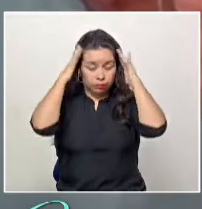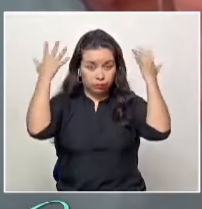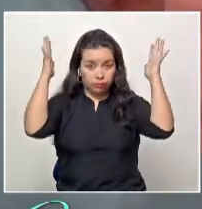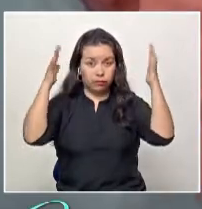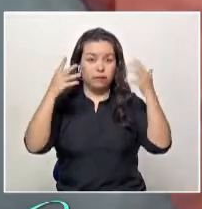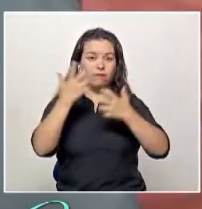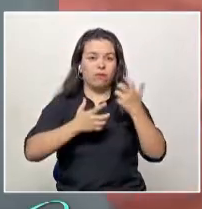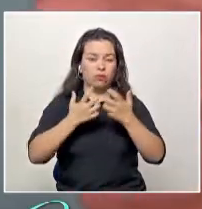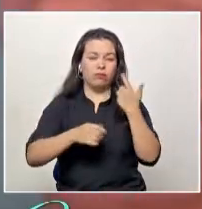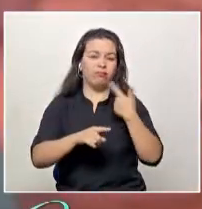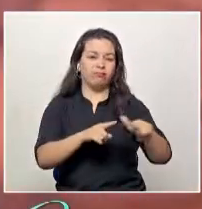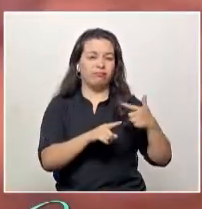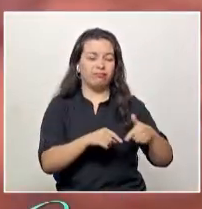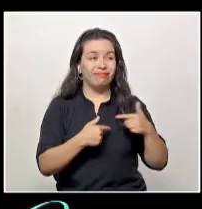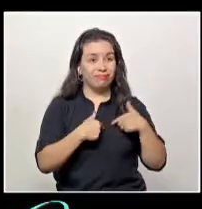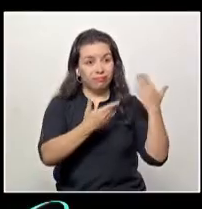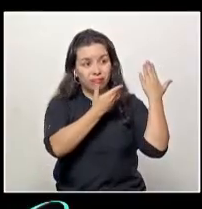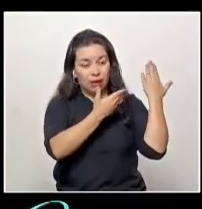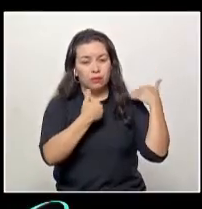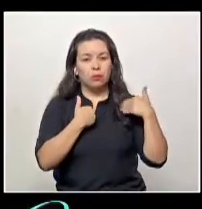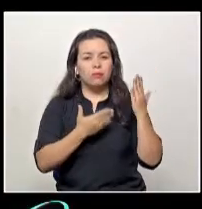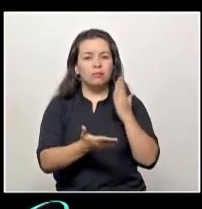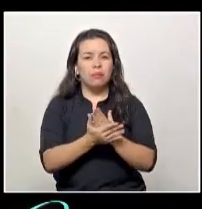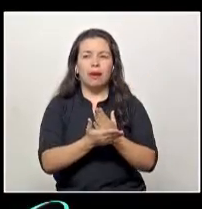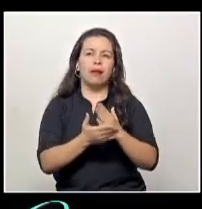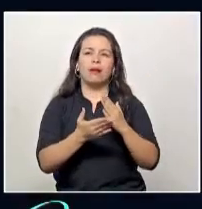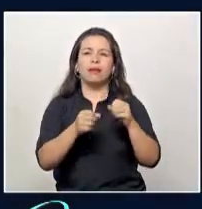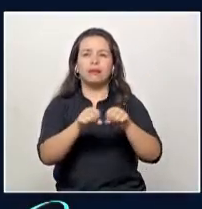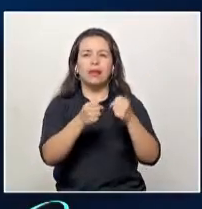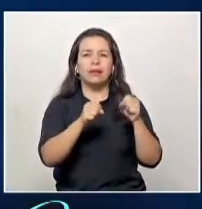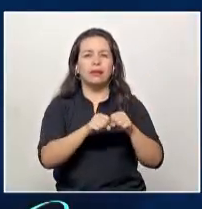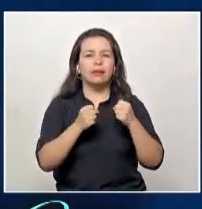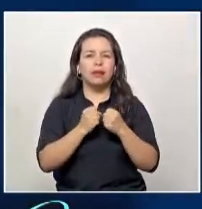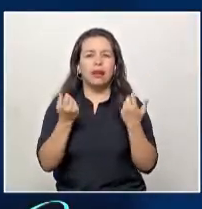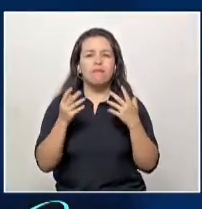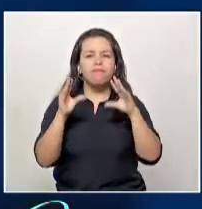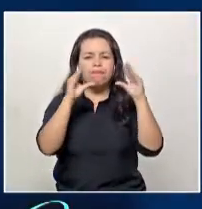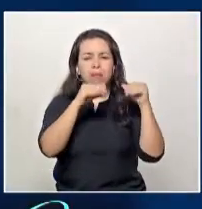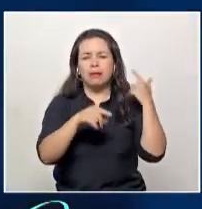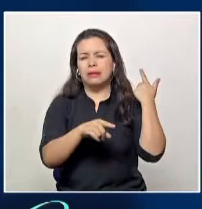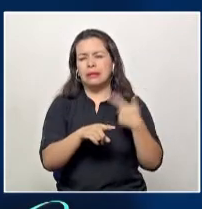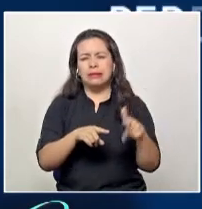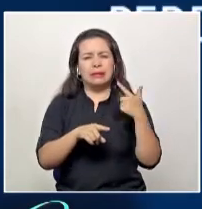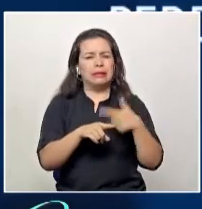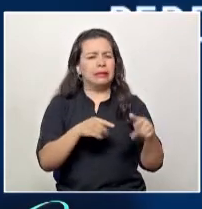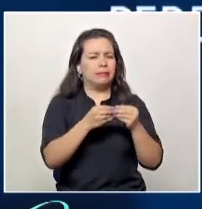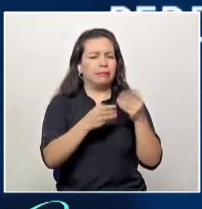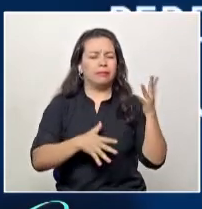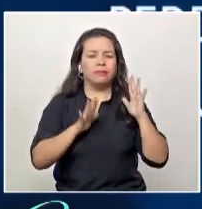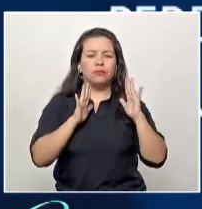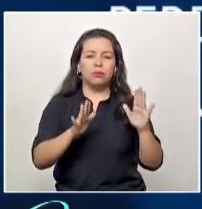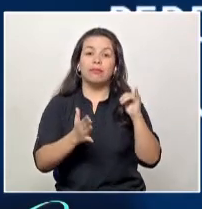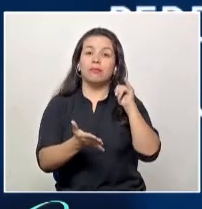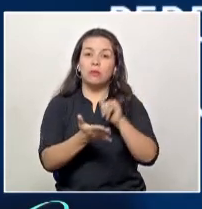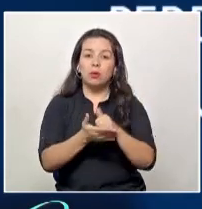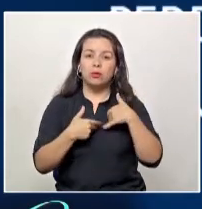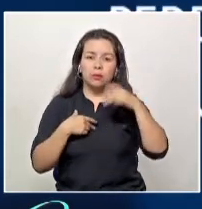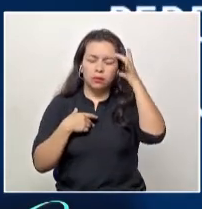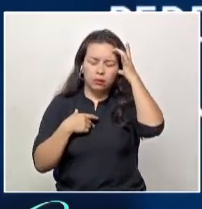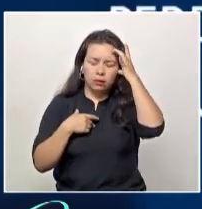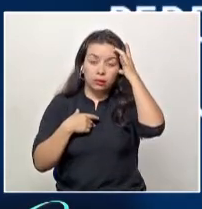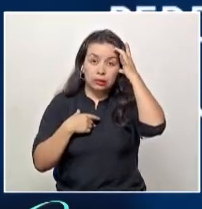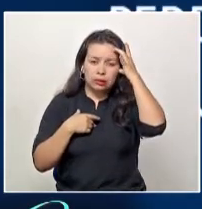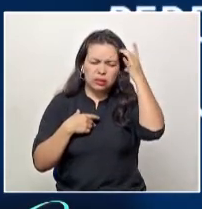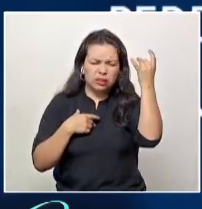demás. Ahí vemos lesiones, tumorales, quistes, todo lo que se puede pasar allá. Por eso un dolor de cabeza es tan